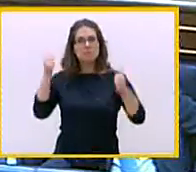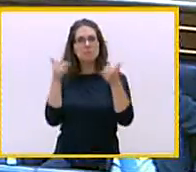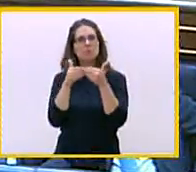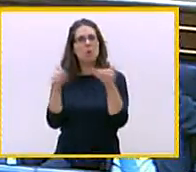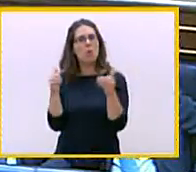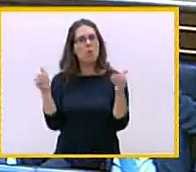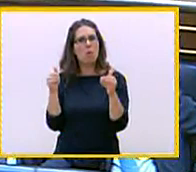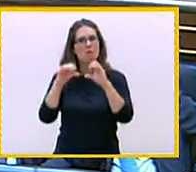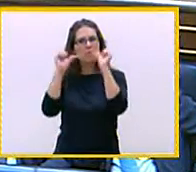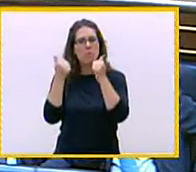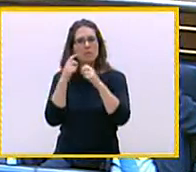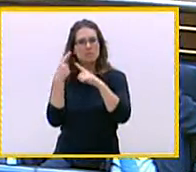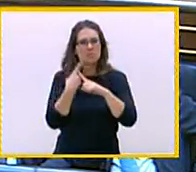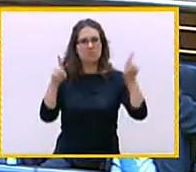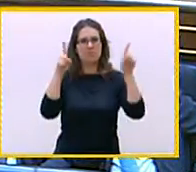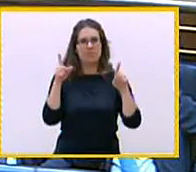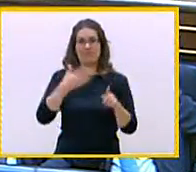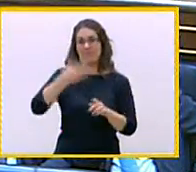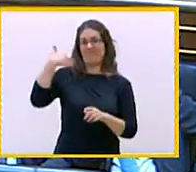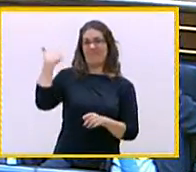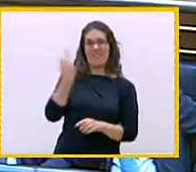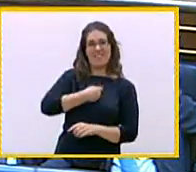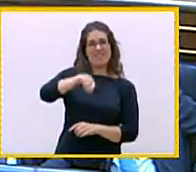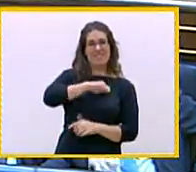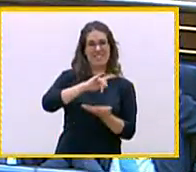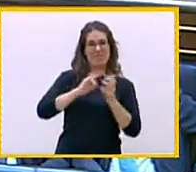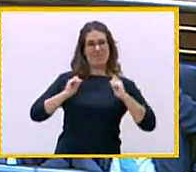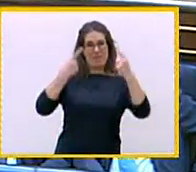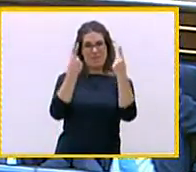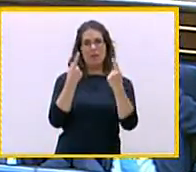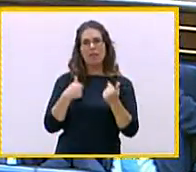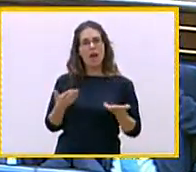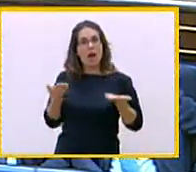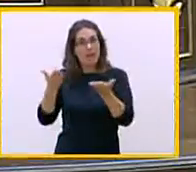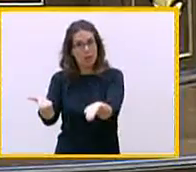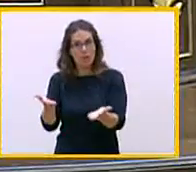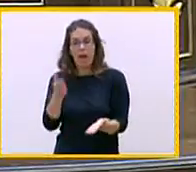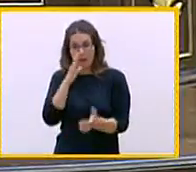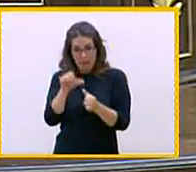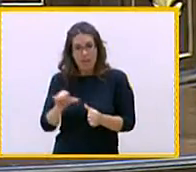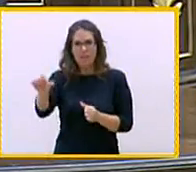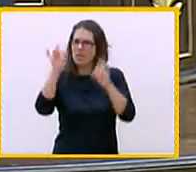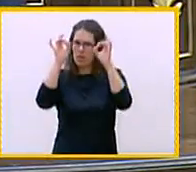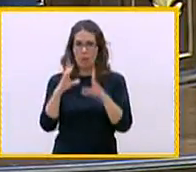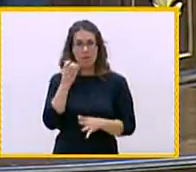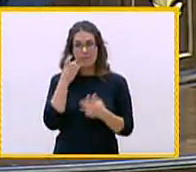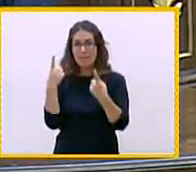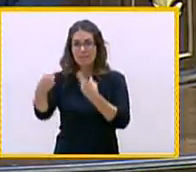España, como hizo desde su primera manifestación, prestará toda la ayuda que sus pueblos soliciten.